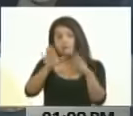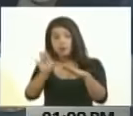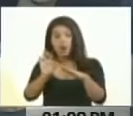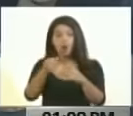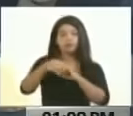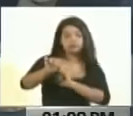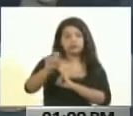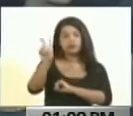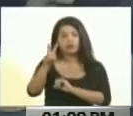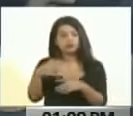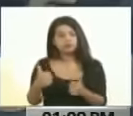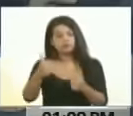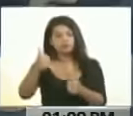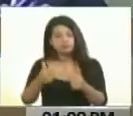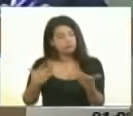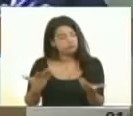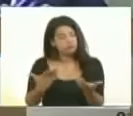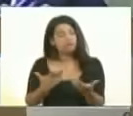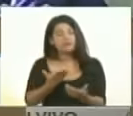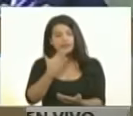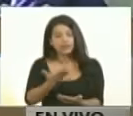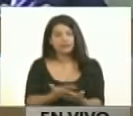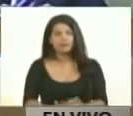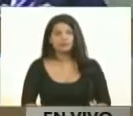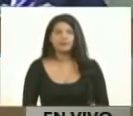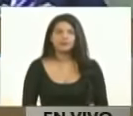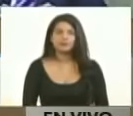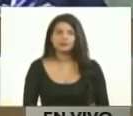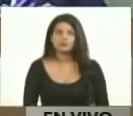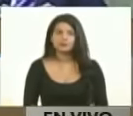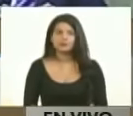controversia en el Mercosur? Gracias.